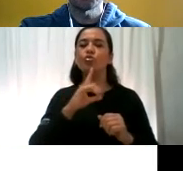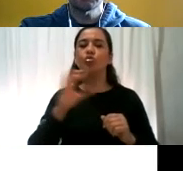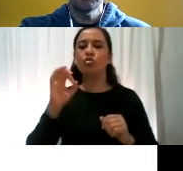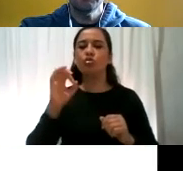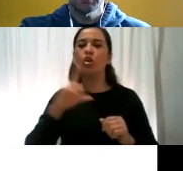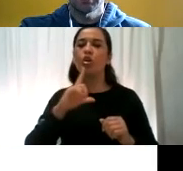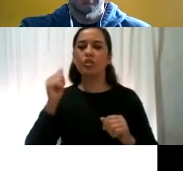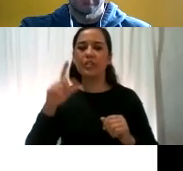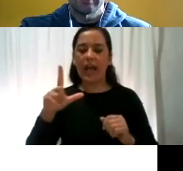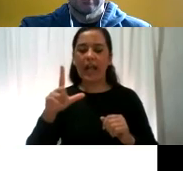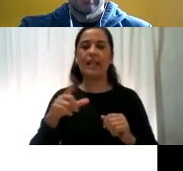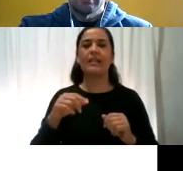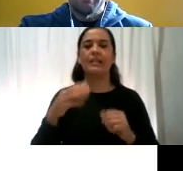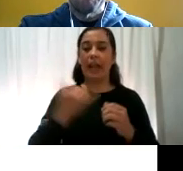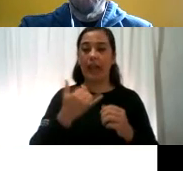L,